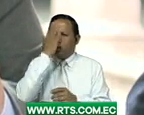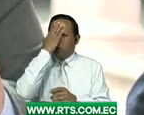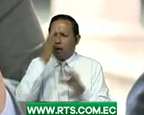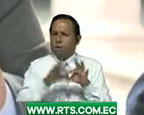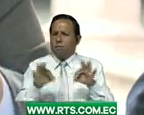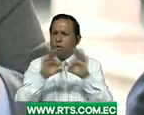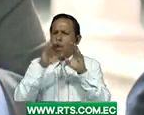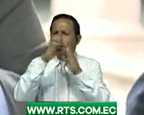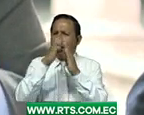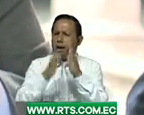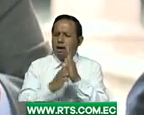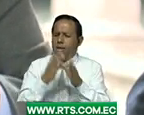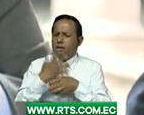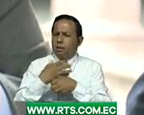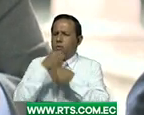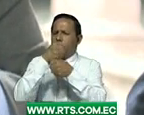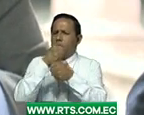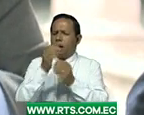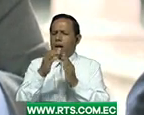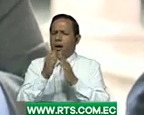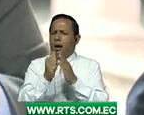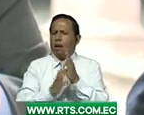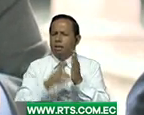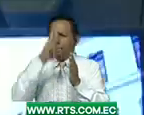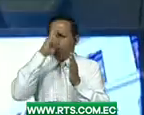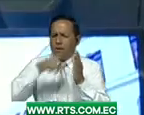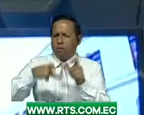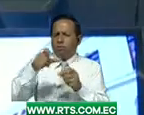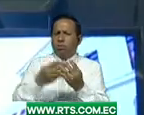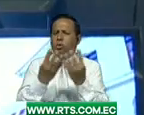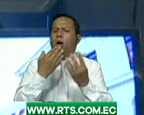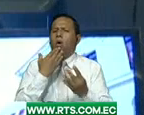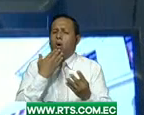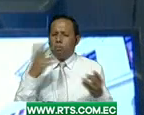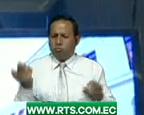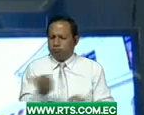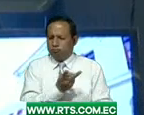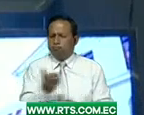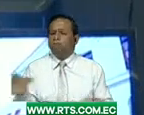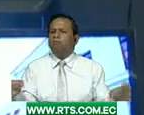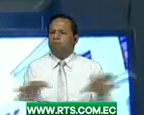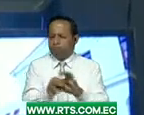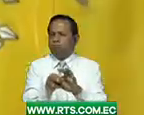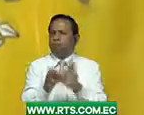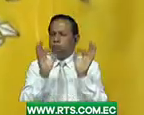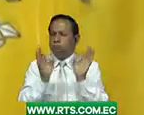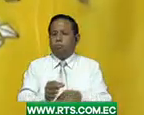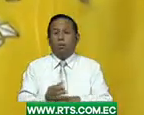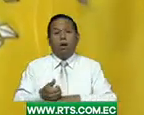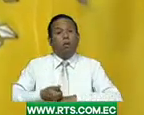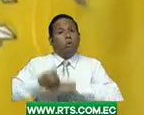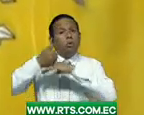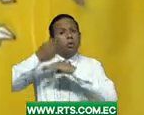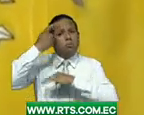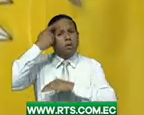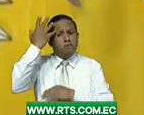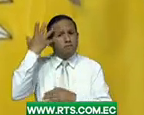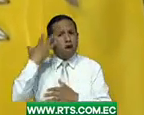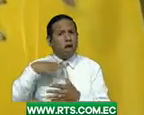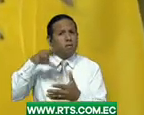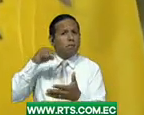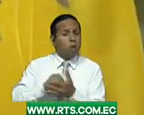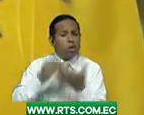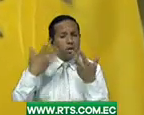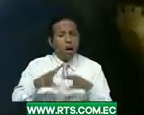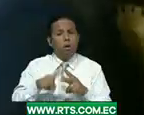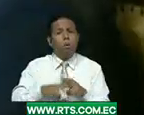y las agendas de corrupción en este punto se funden, se acercan. Las autoridades no han podido precisar fecha de cuándo estas mesas